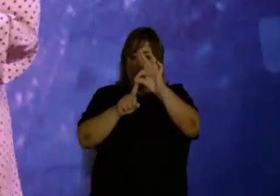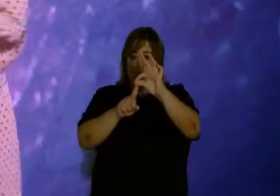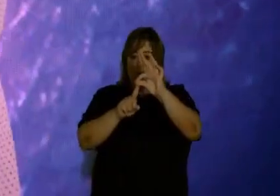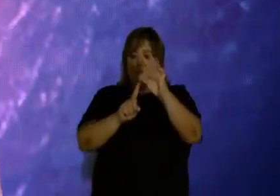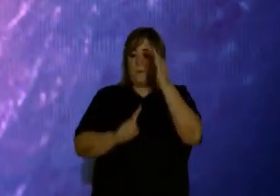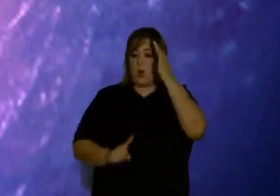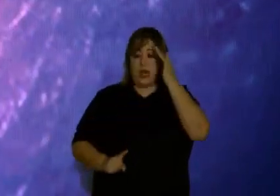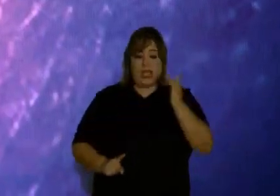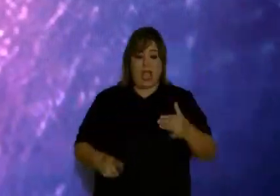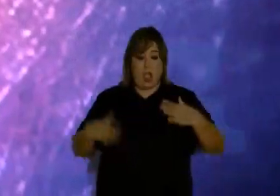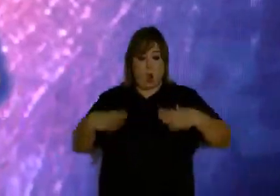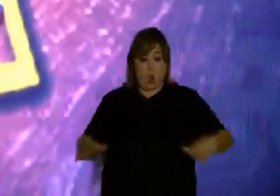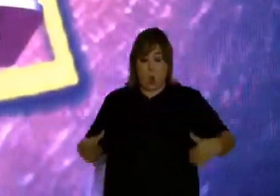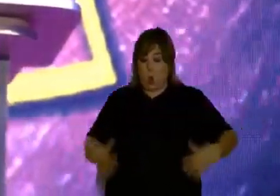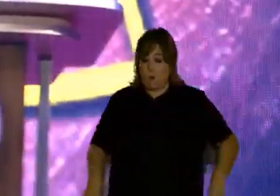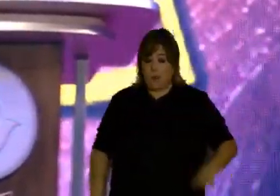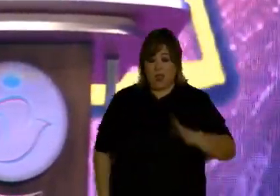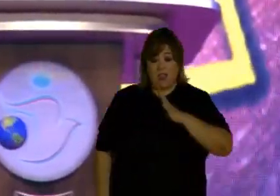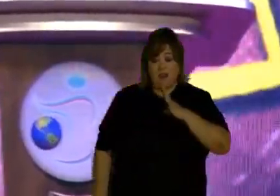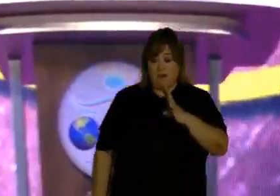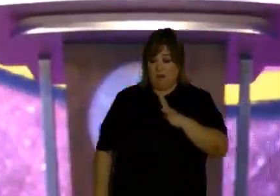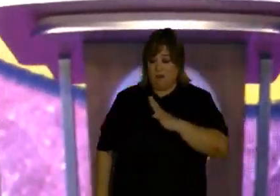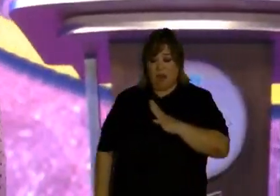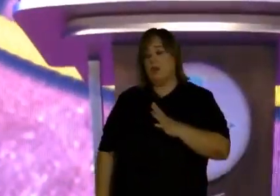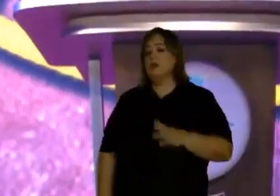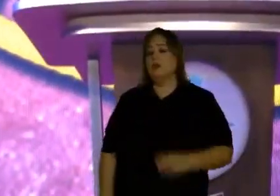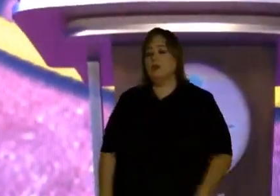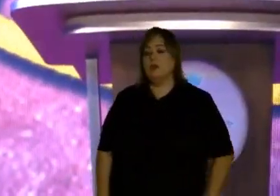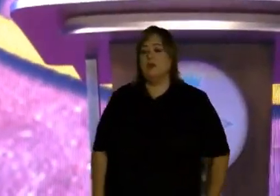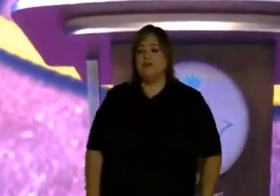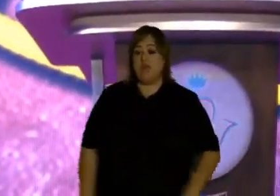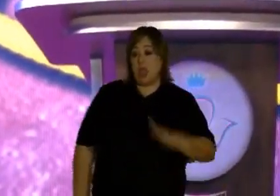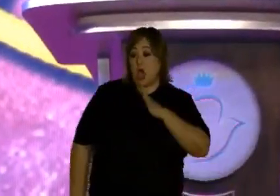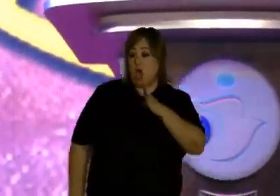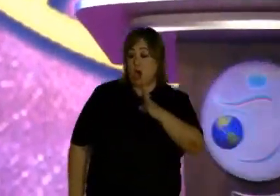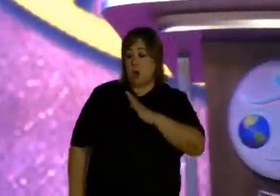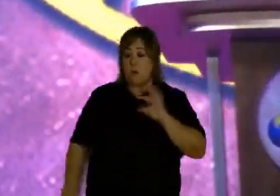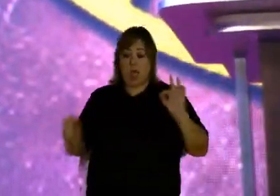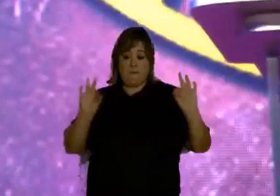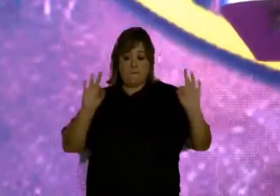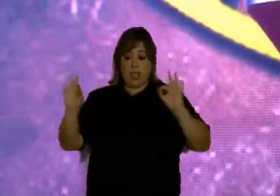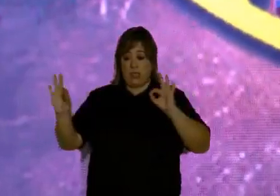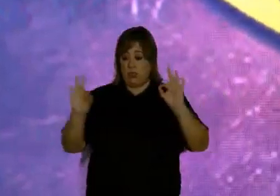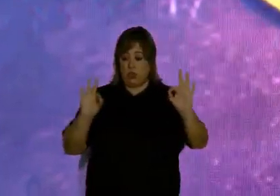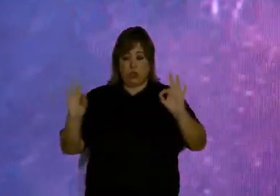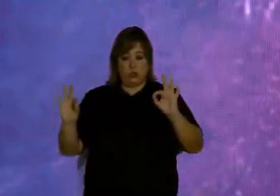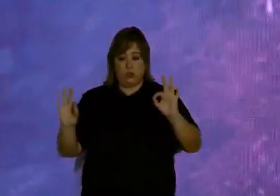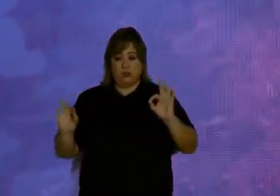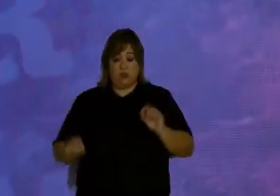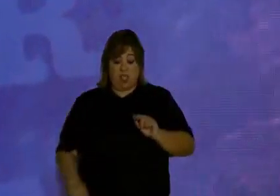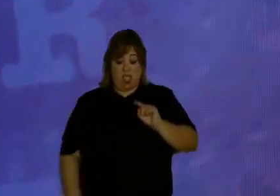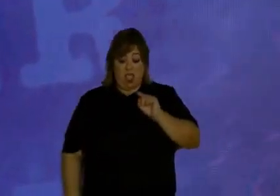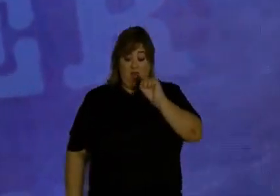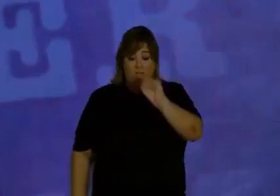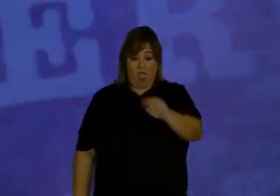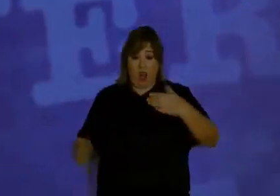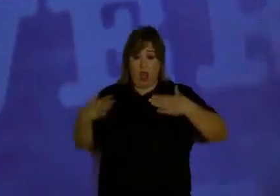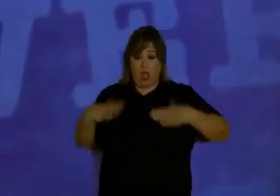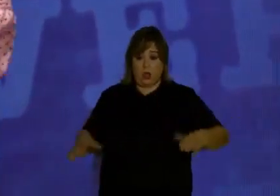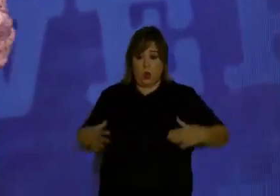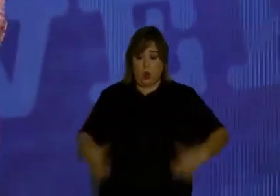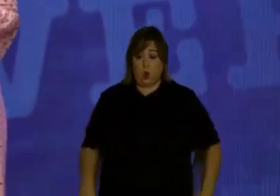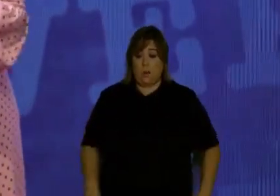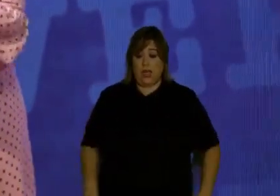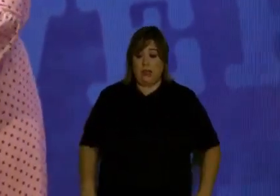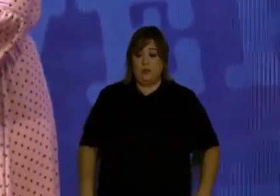Cardin, ni vestía ropa de esas modas. La ropa que vestía era de